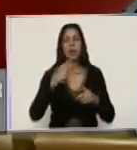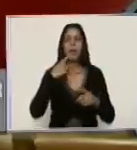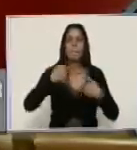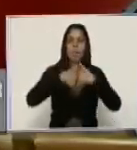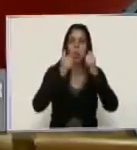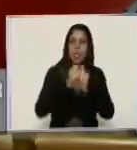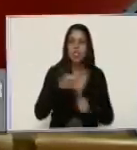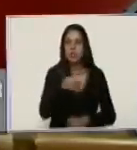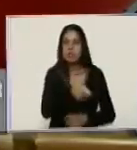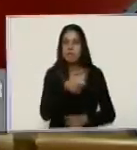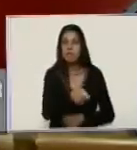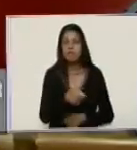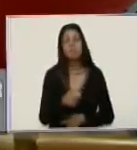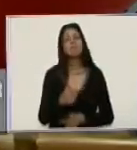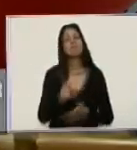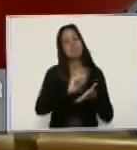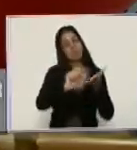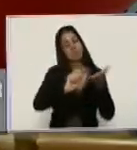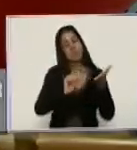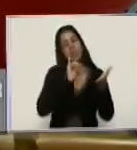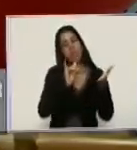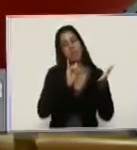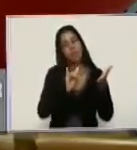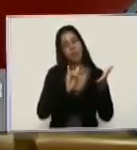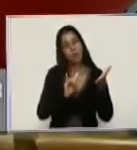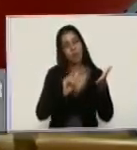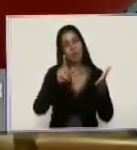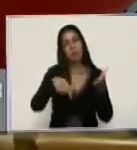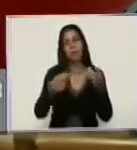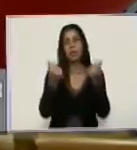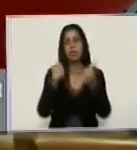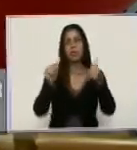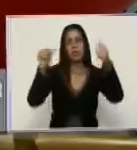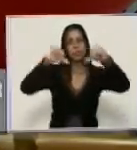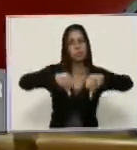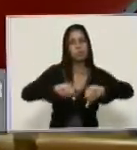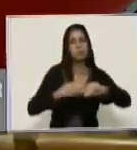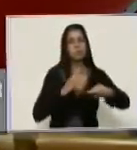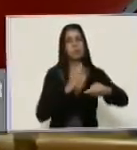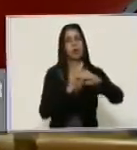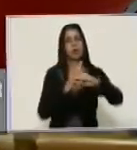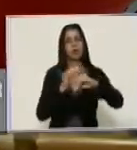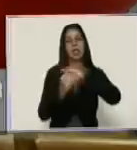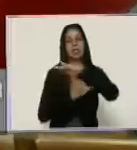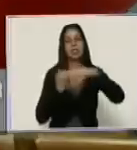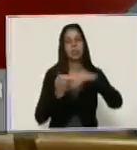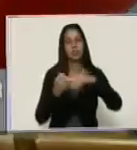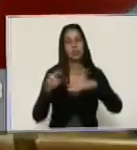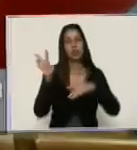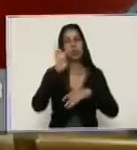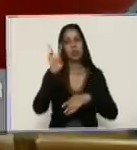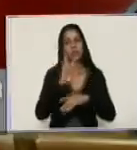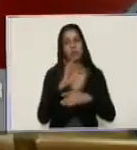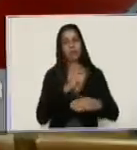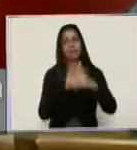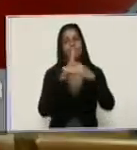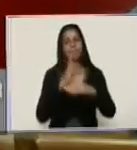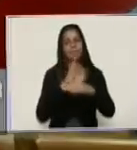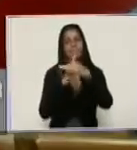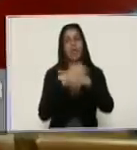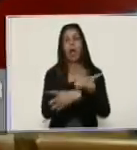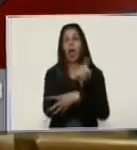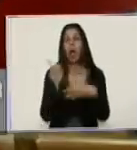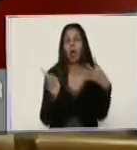violencia, sumada al bloqueo económico y financiero contra nuestro pueblo e instituciones democráticas.